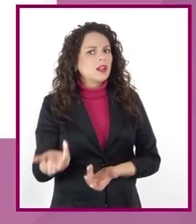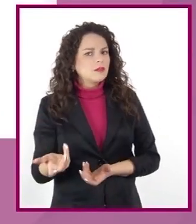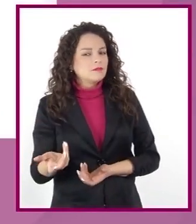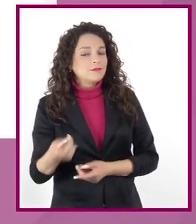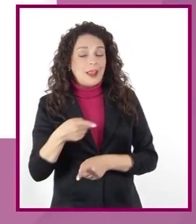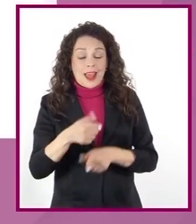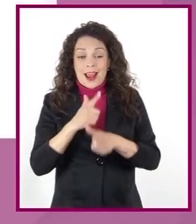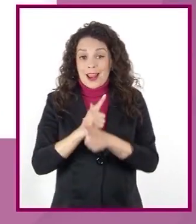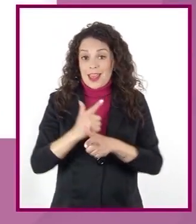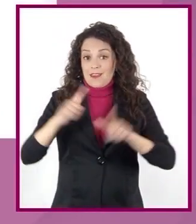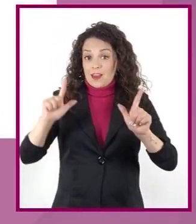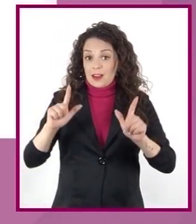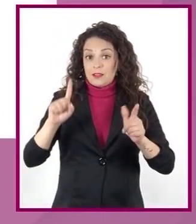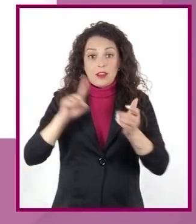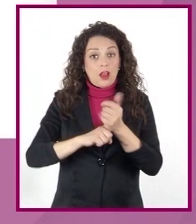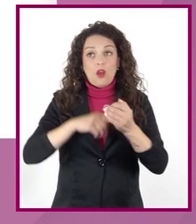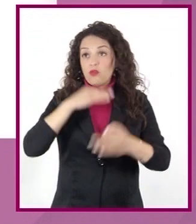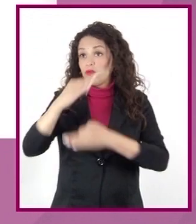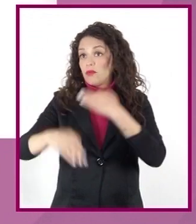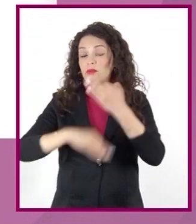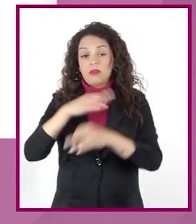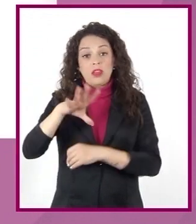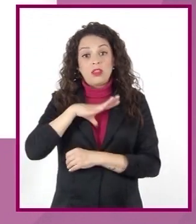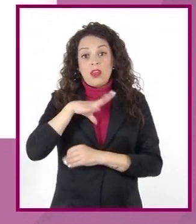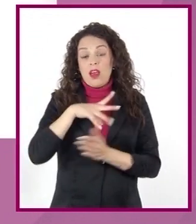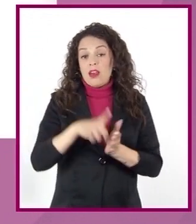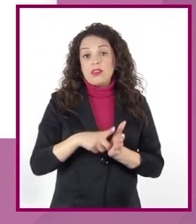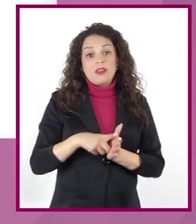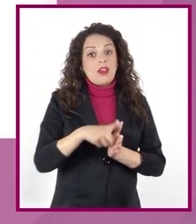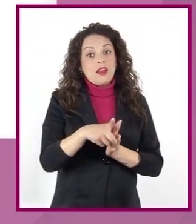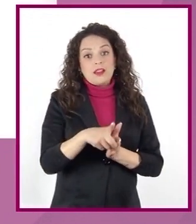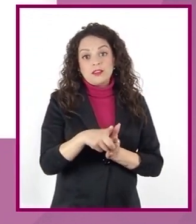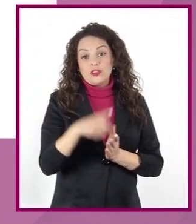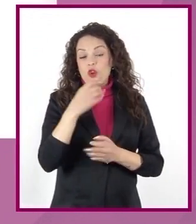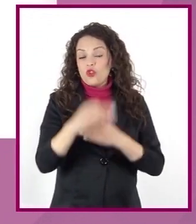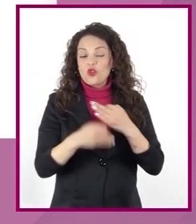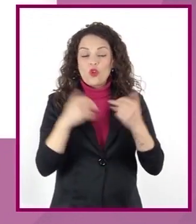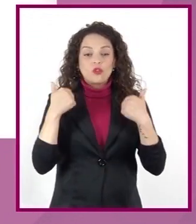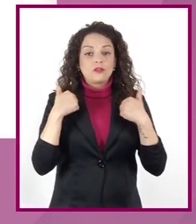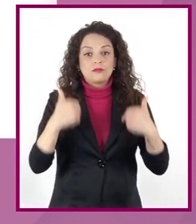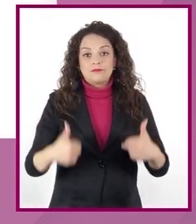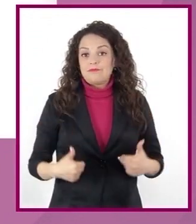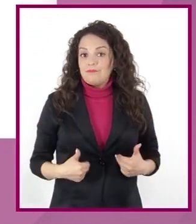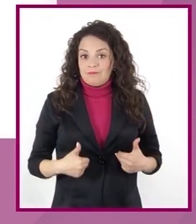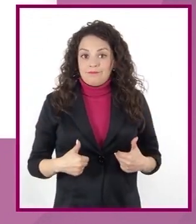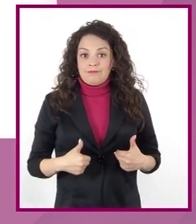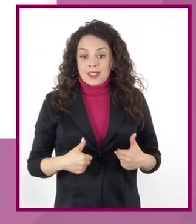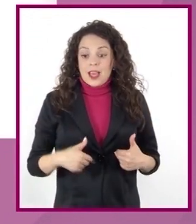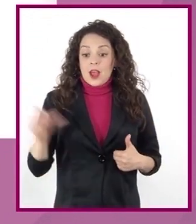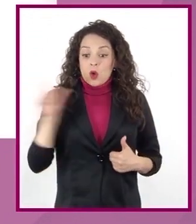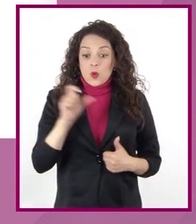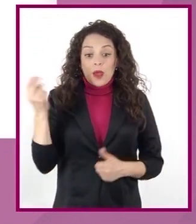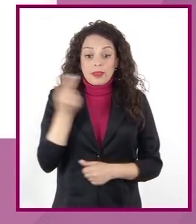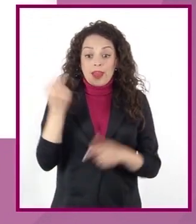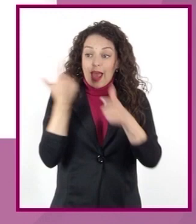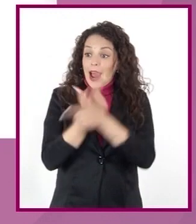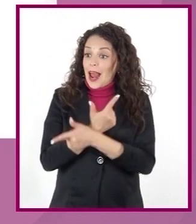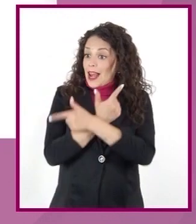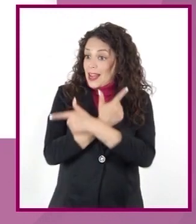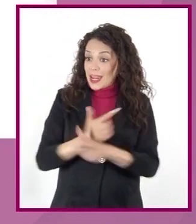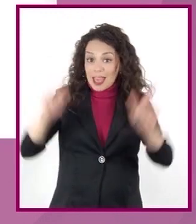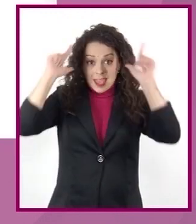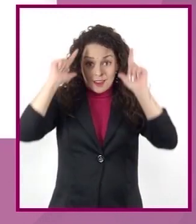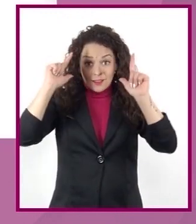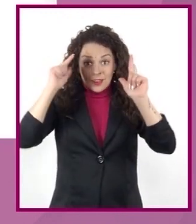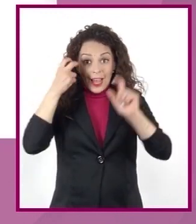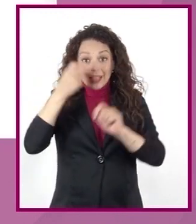libertad es un derecho universal que tenemos los seres humanos y que para ser libre en toda la extensión de la